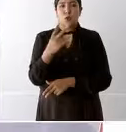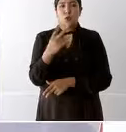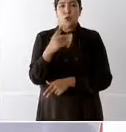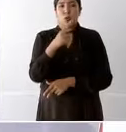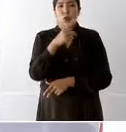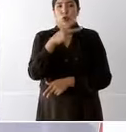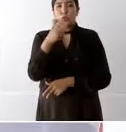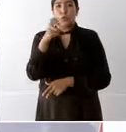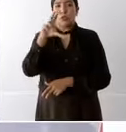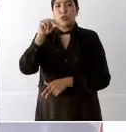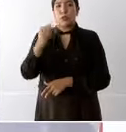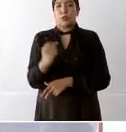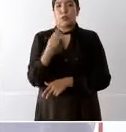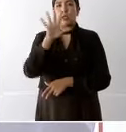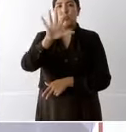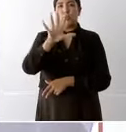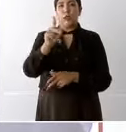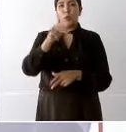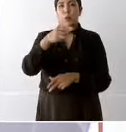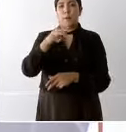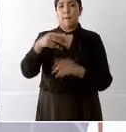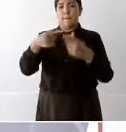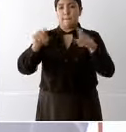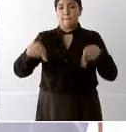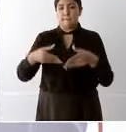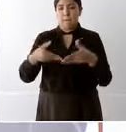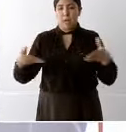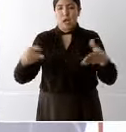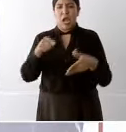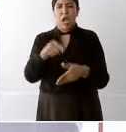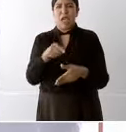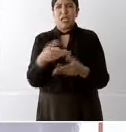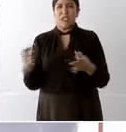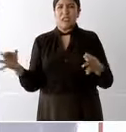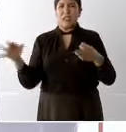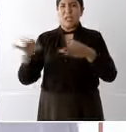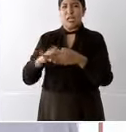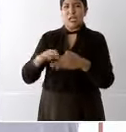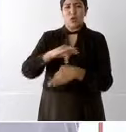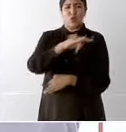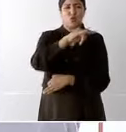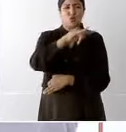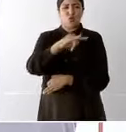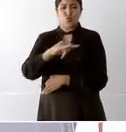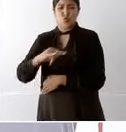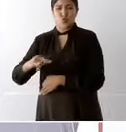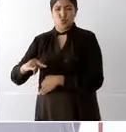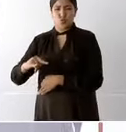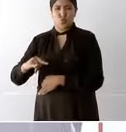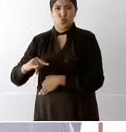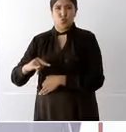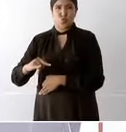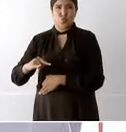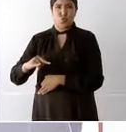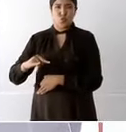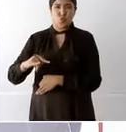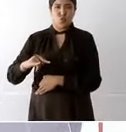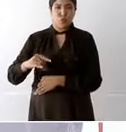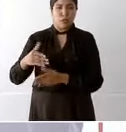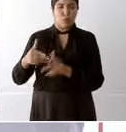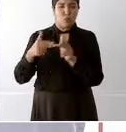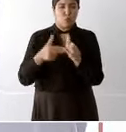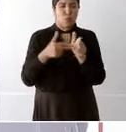frente a la carretera transísmica, ubicado a 1 kilómetro de la vía férrea del FIT, del Ferrocarril del Istmo de